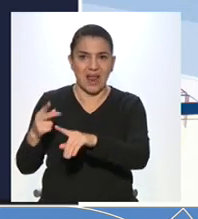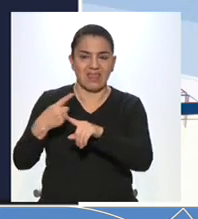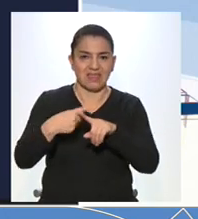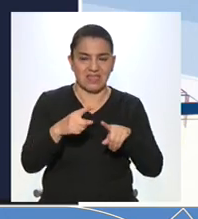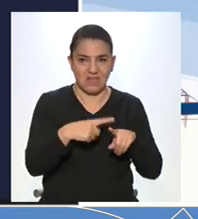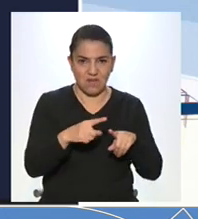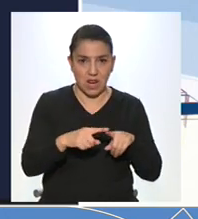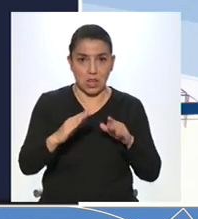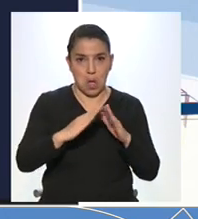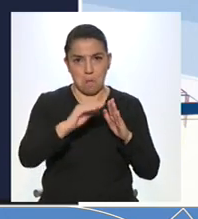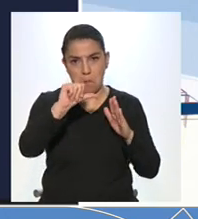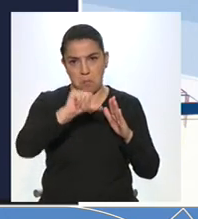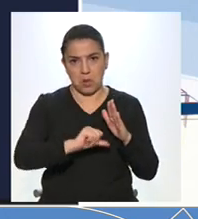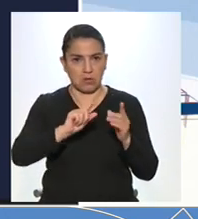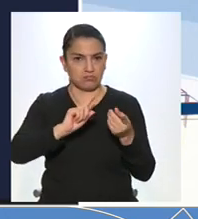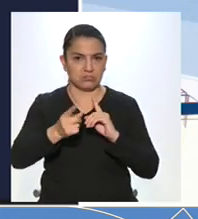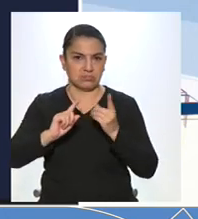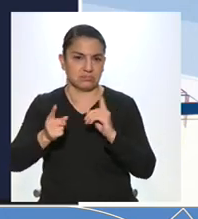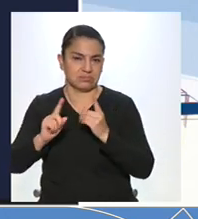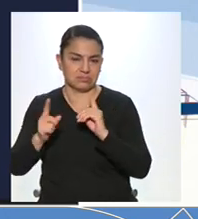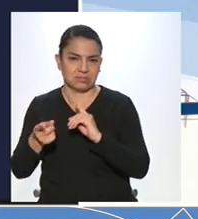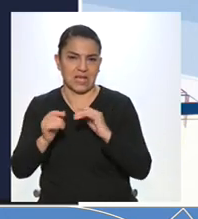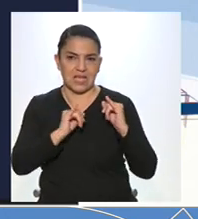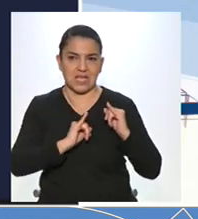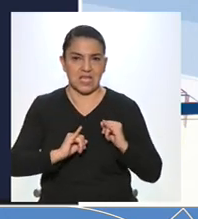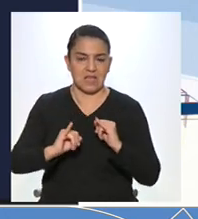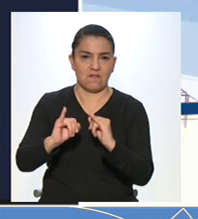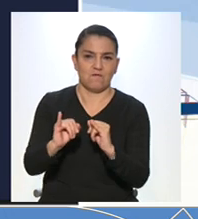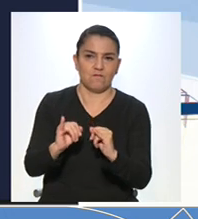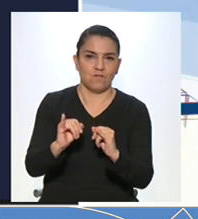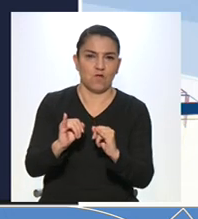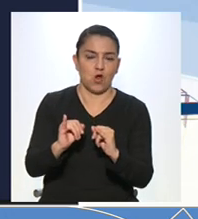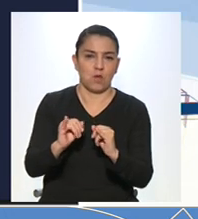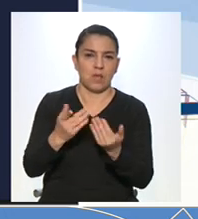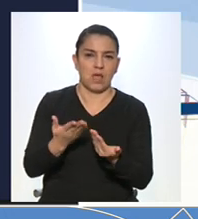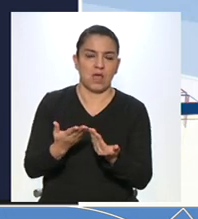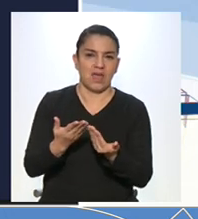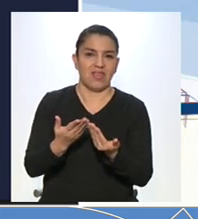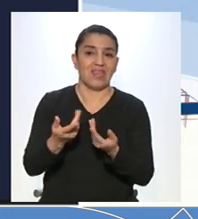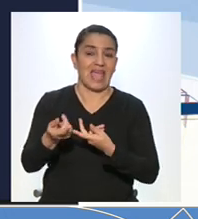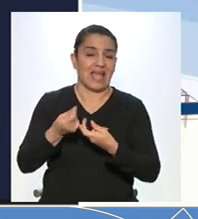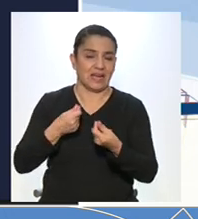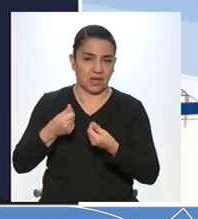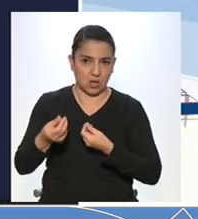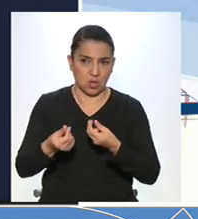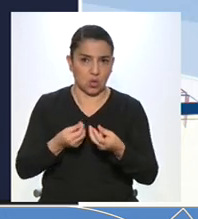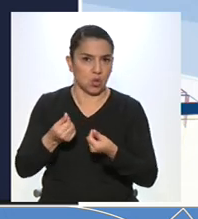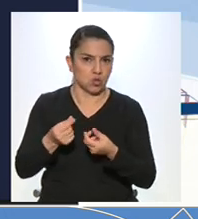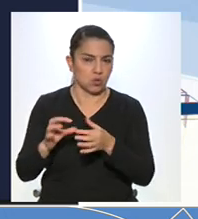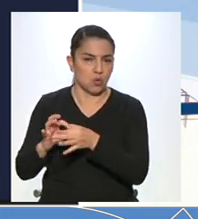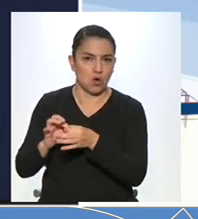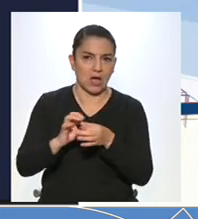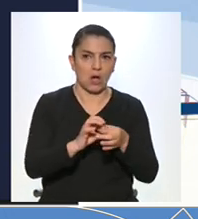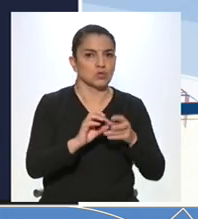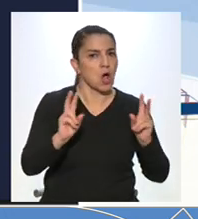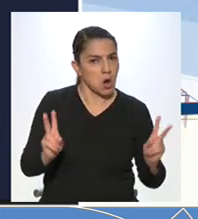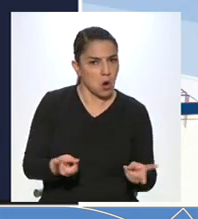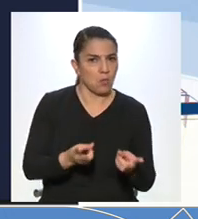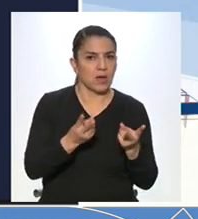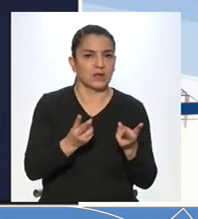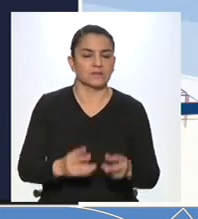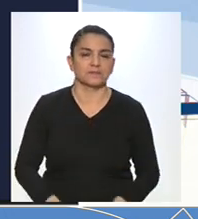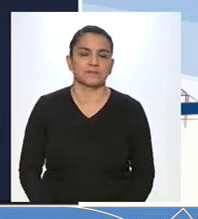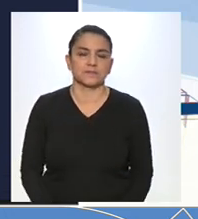de las cuarentenas ha sido levantada en el informe de percepciones de negocios como causal del rezago de la recuperación. Esto que aquí